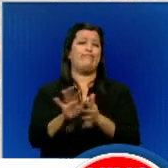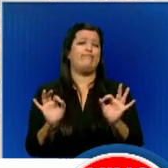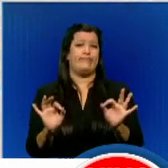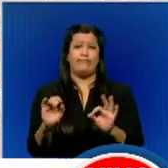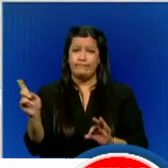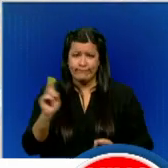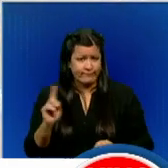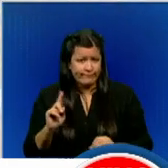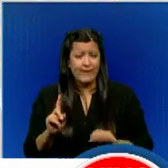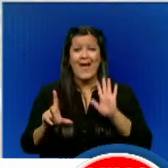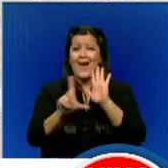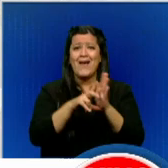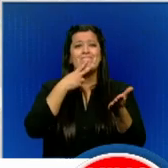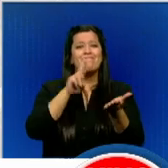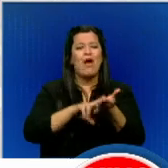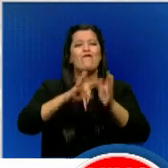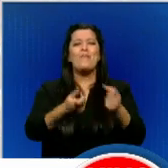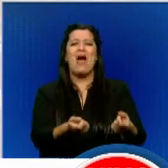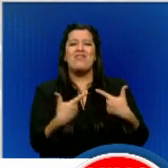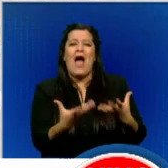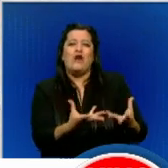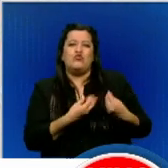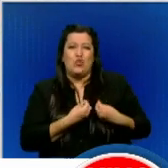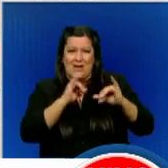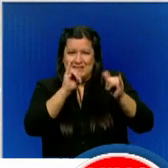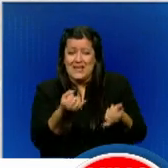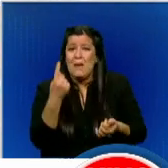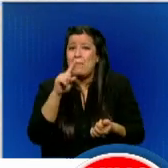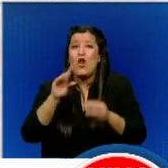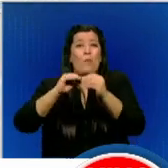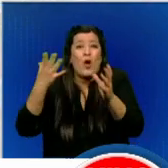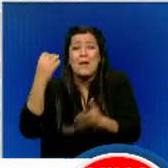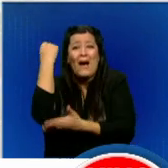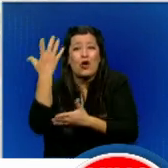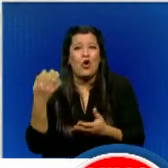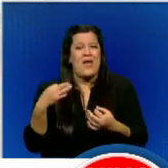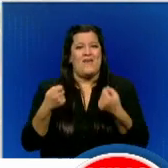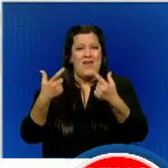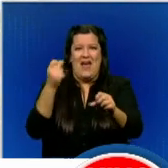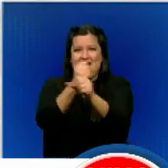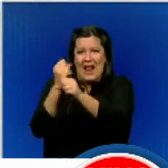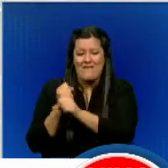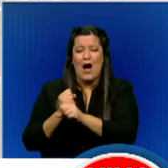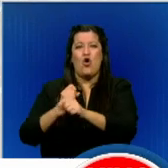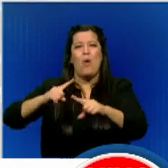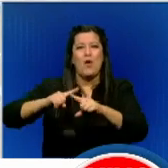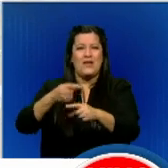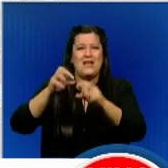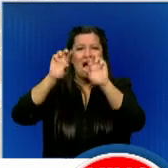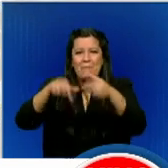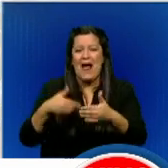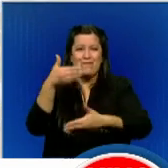y las tributarias son una herramienta los problemas de la colme argentinas se resuelven con trabajo con política de crecimiento